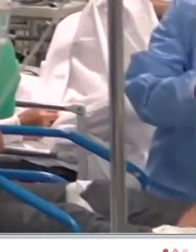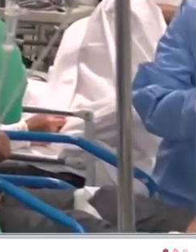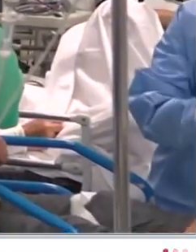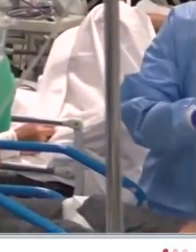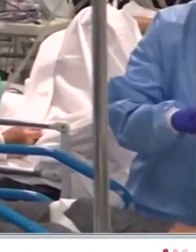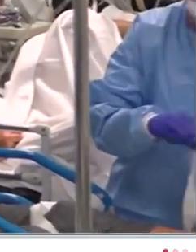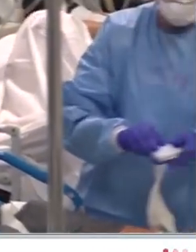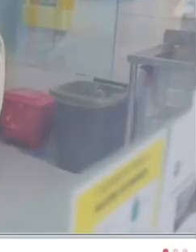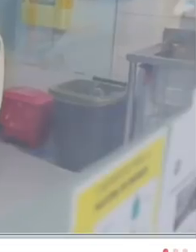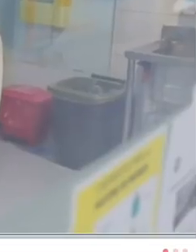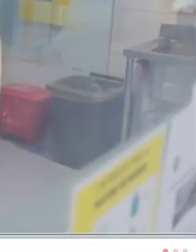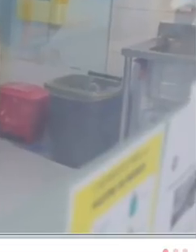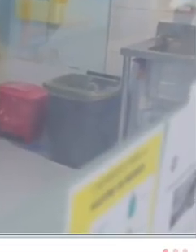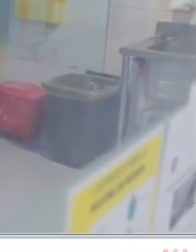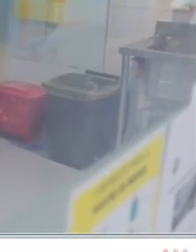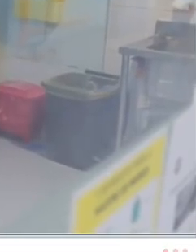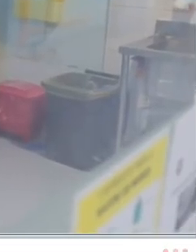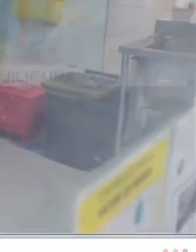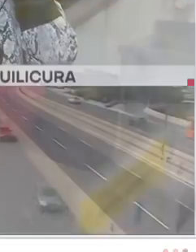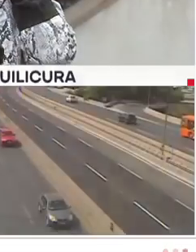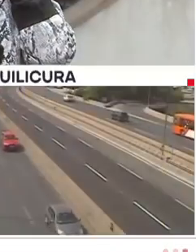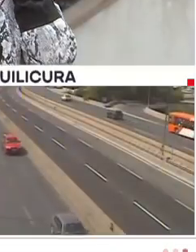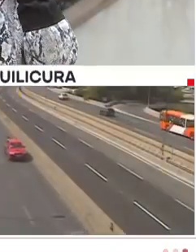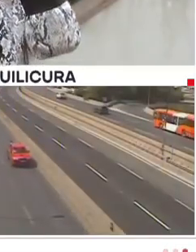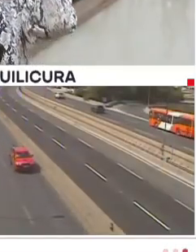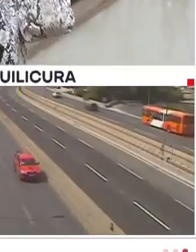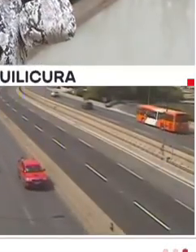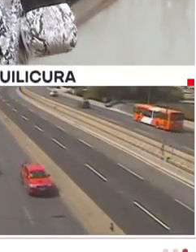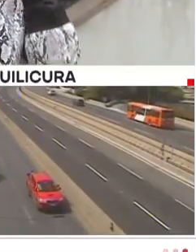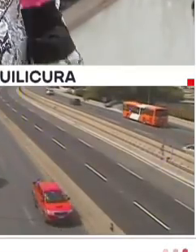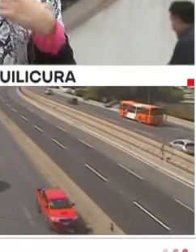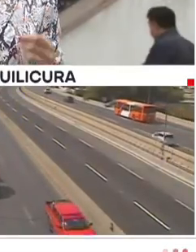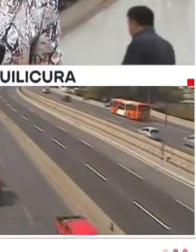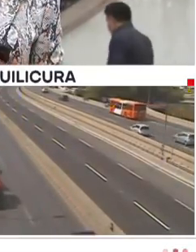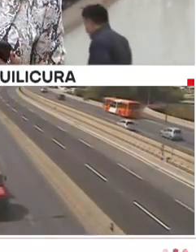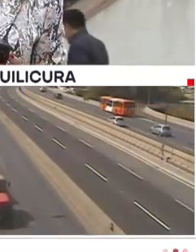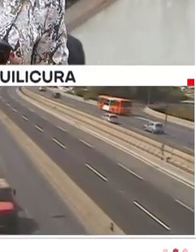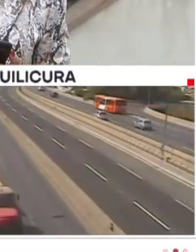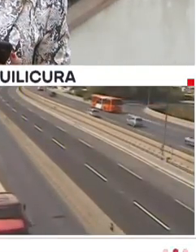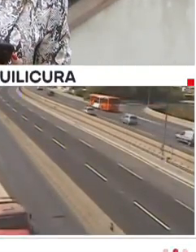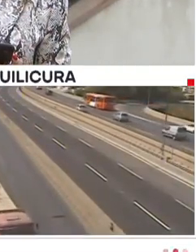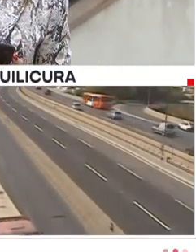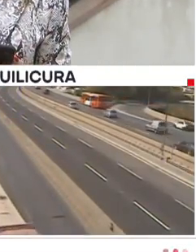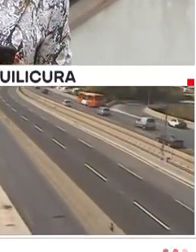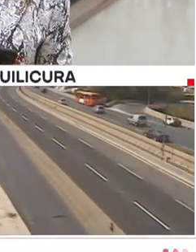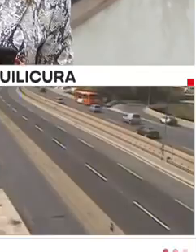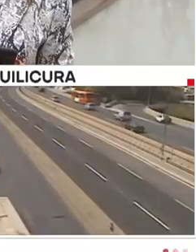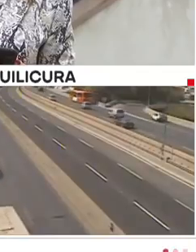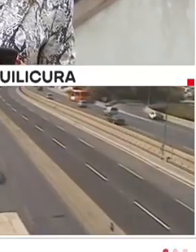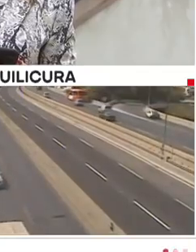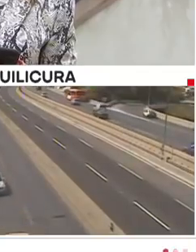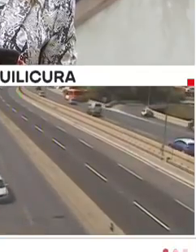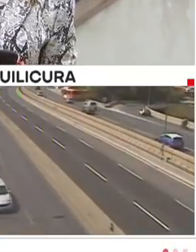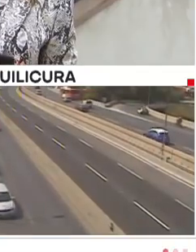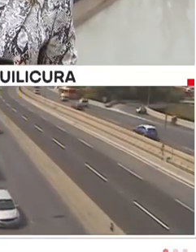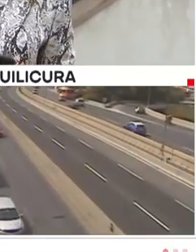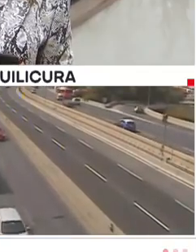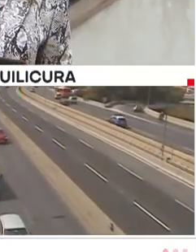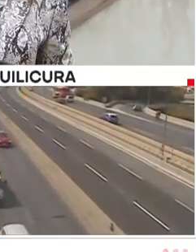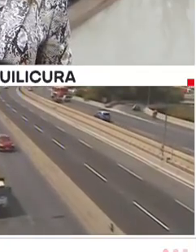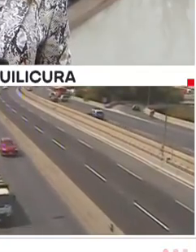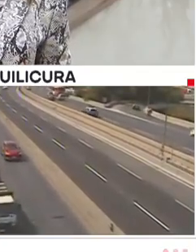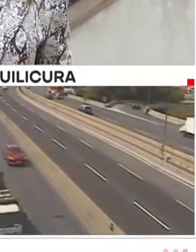además él por medio del complejo un momento por este 95% de ocupación del campus y mencionaba el documento del ministro y además que se han encontrado